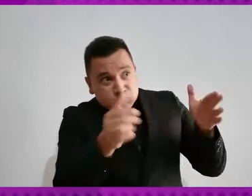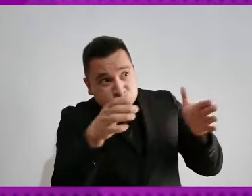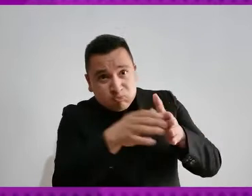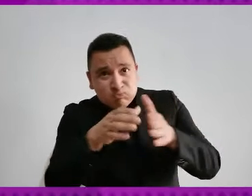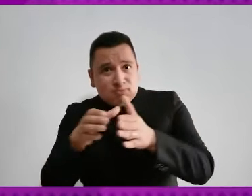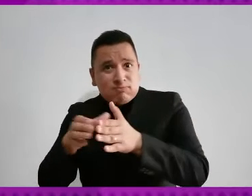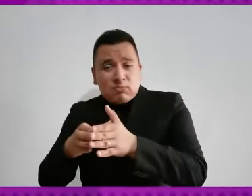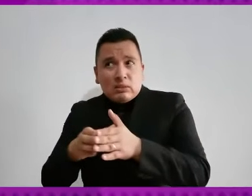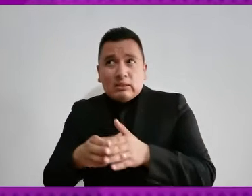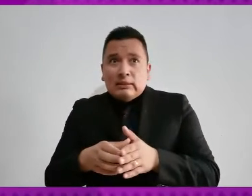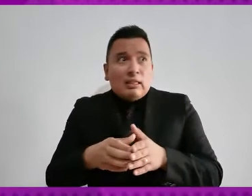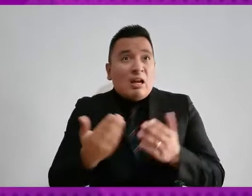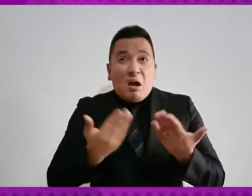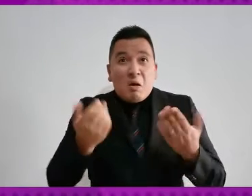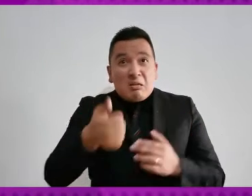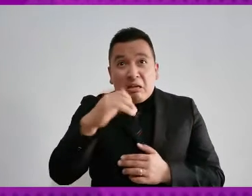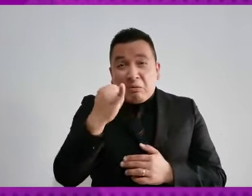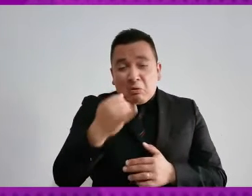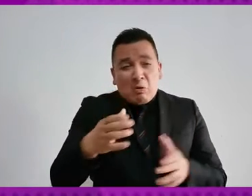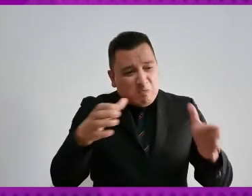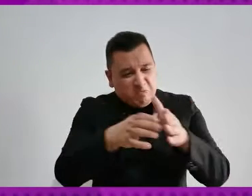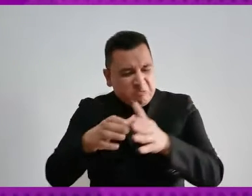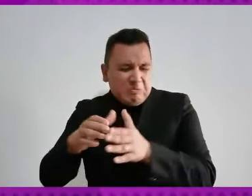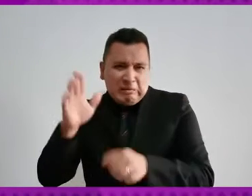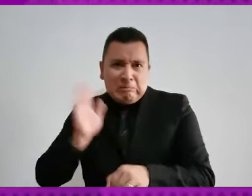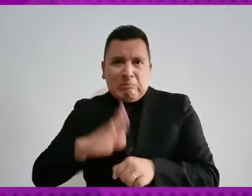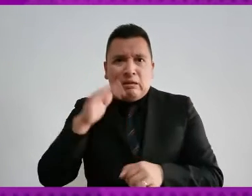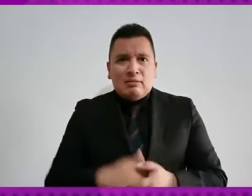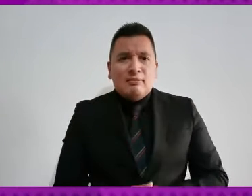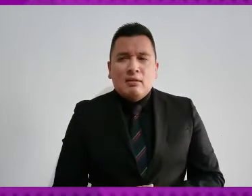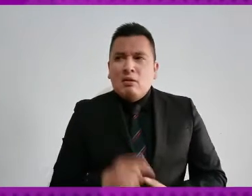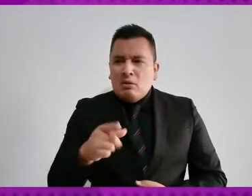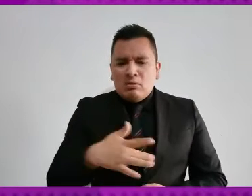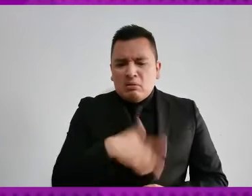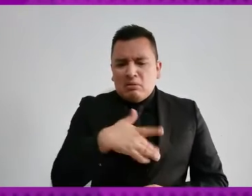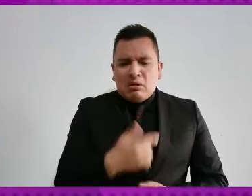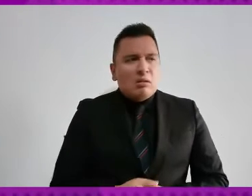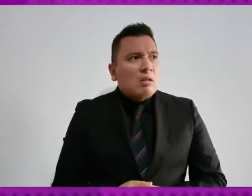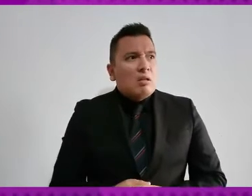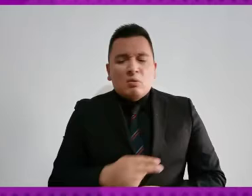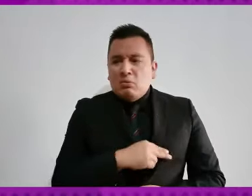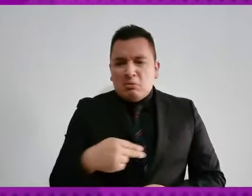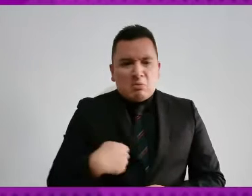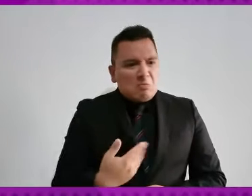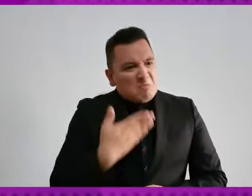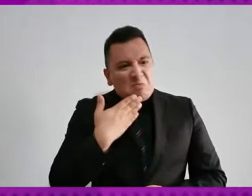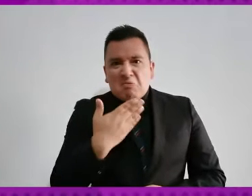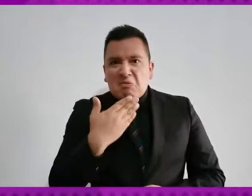el 6 de junio de este año. ¿Cuáles son las fortalezas que usted identifica después de esta jornada